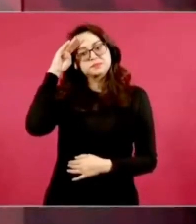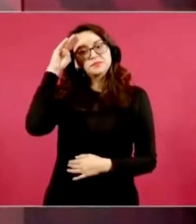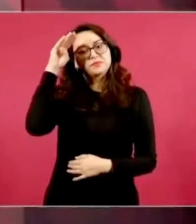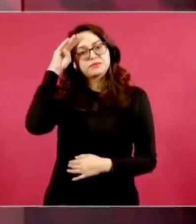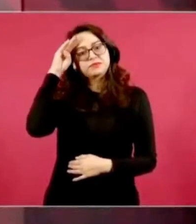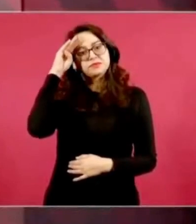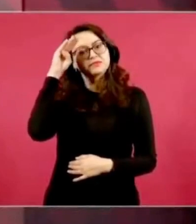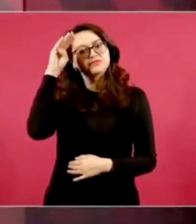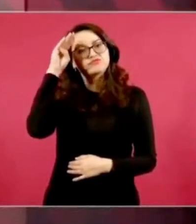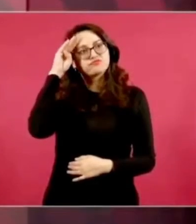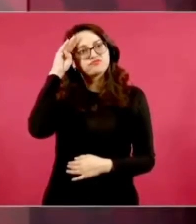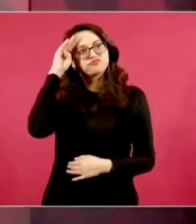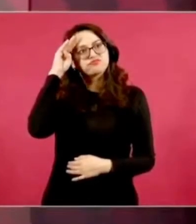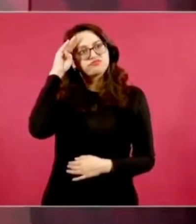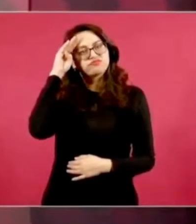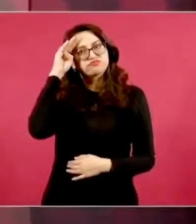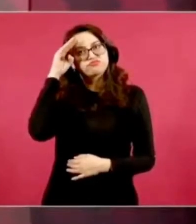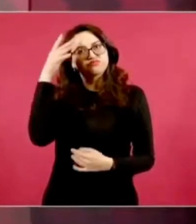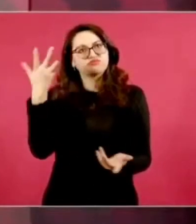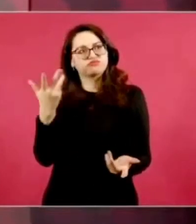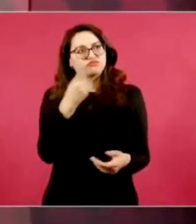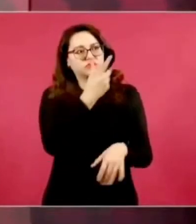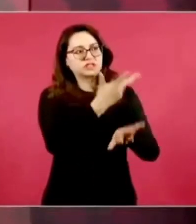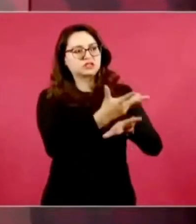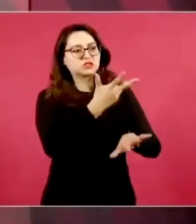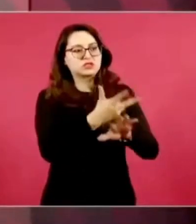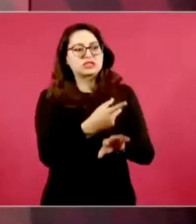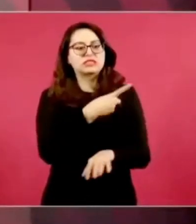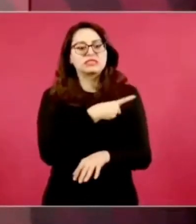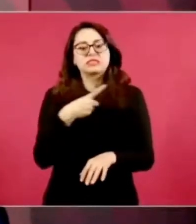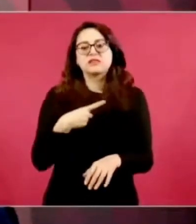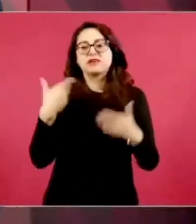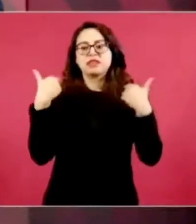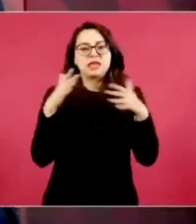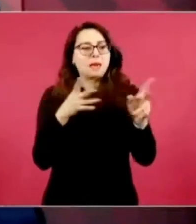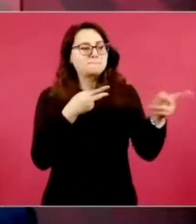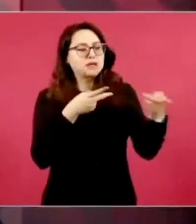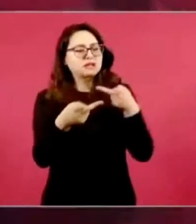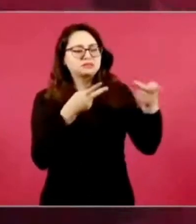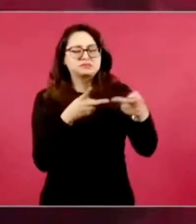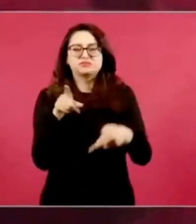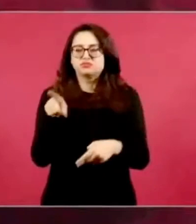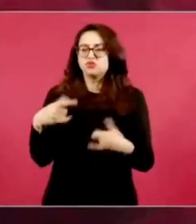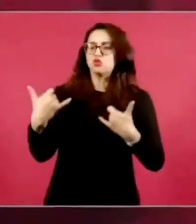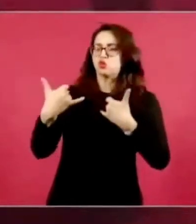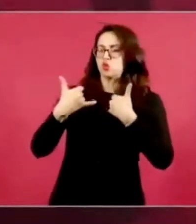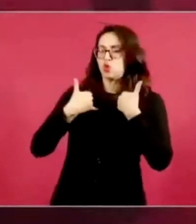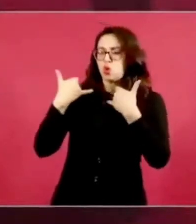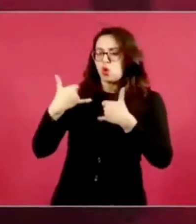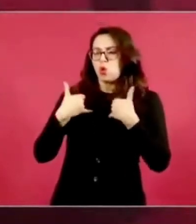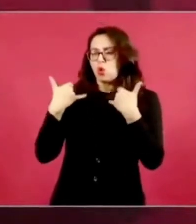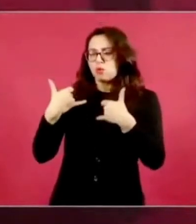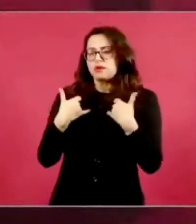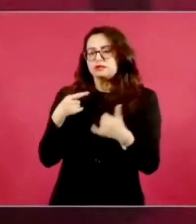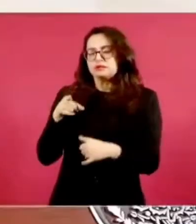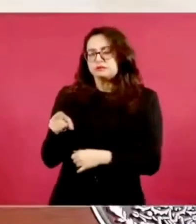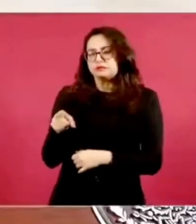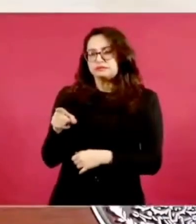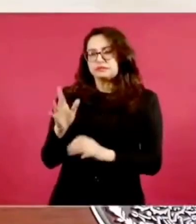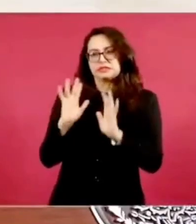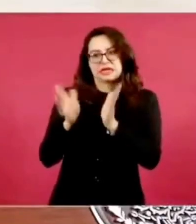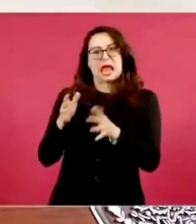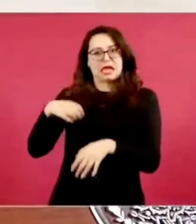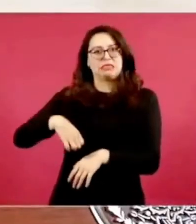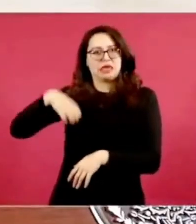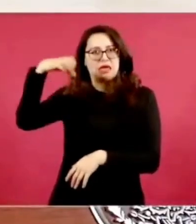echan a andar un plan para que los hijos se queden cuando menos 2 o 3 años